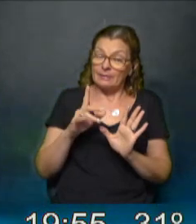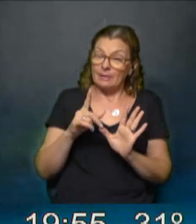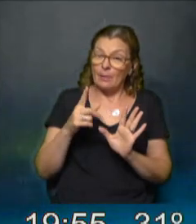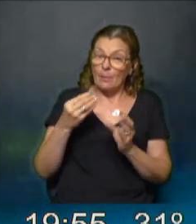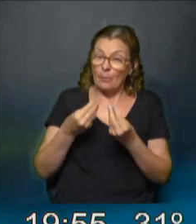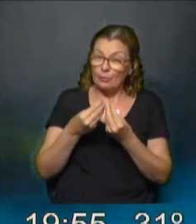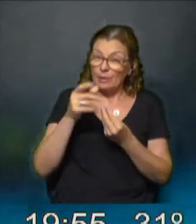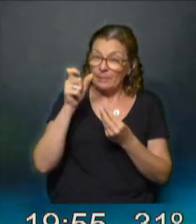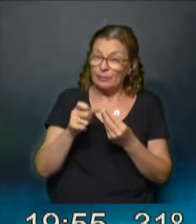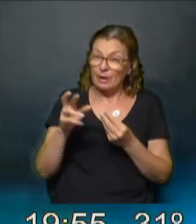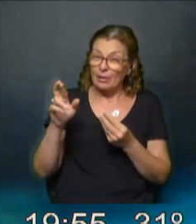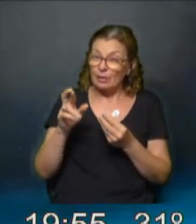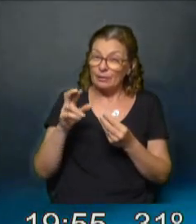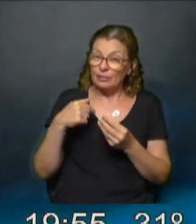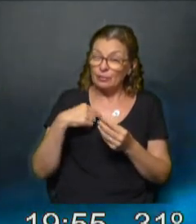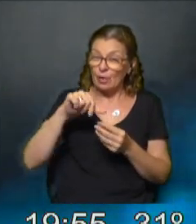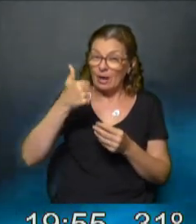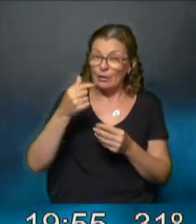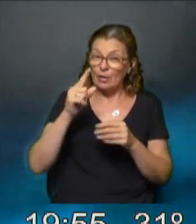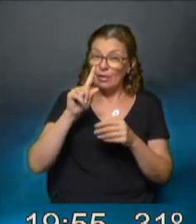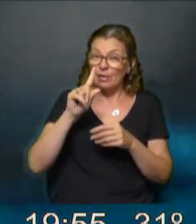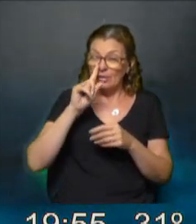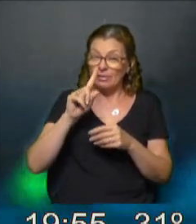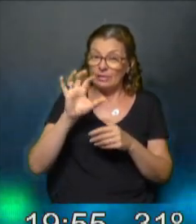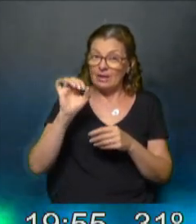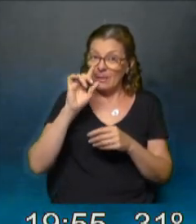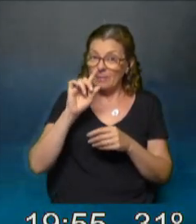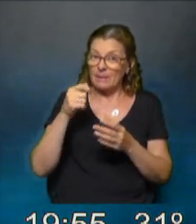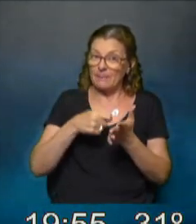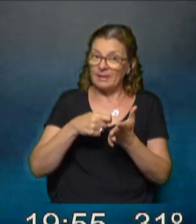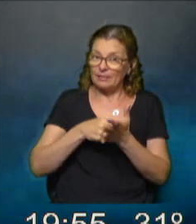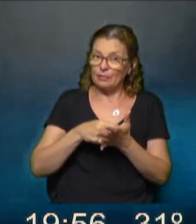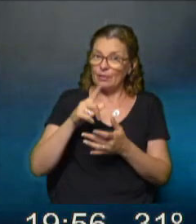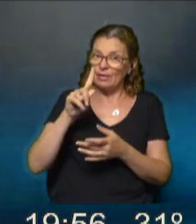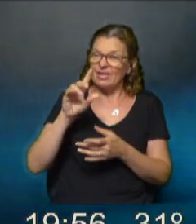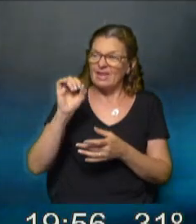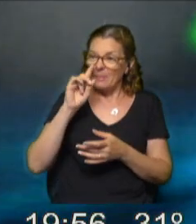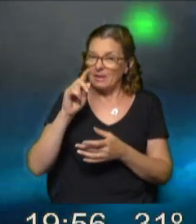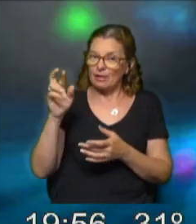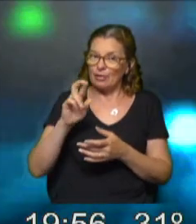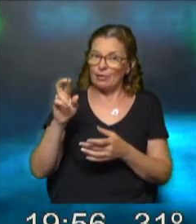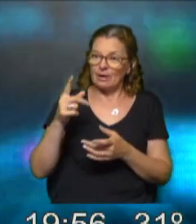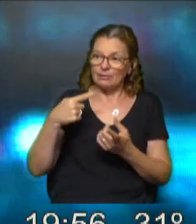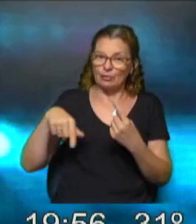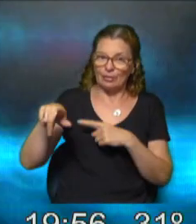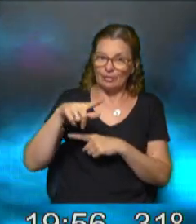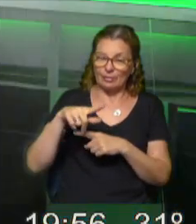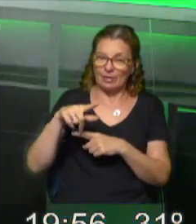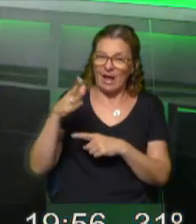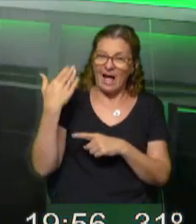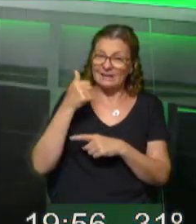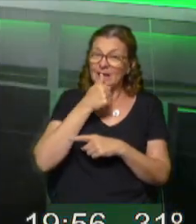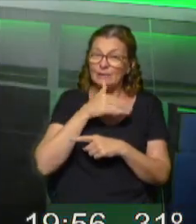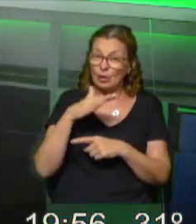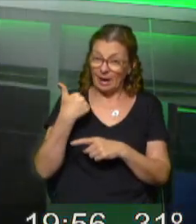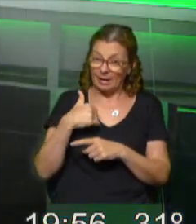interpretó que la dolarización era si yo gano 10,000 pes voy a ganar $1,000 claro entonces sobre todo eso había sucedió antes en la historia de